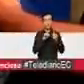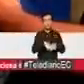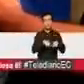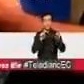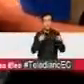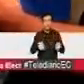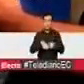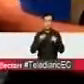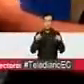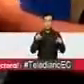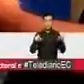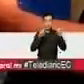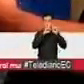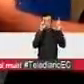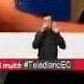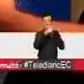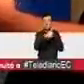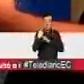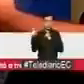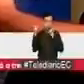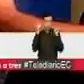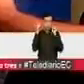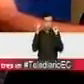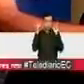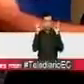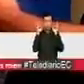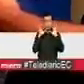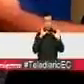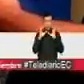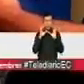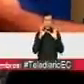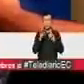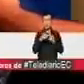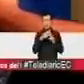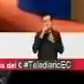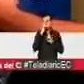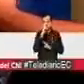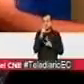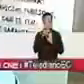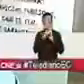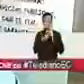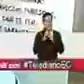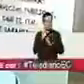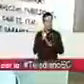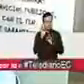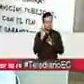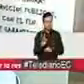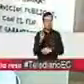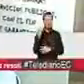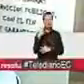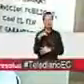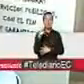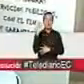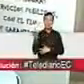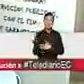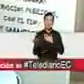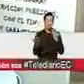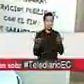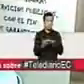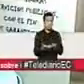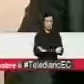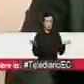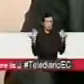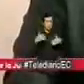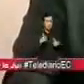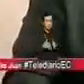que sean ellos los que se autorregulen en términos de que la comunicación digital respete las normas nacionales. Este miércoles ambos observatorios